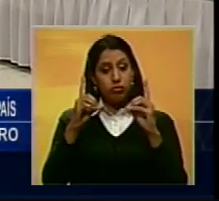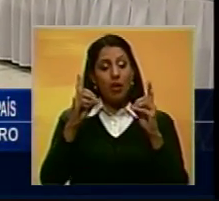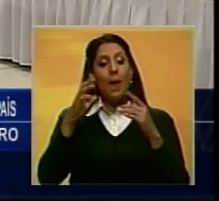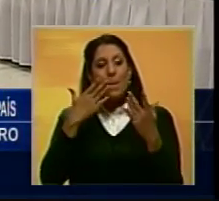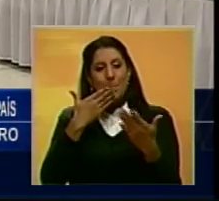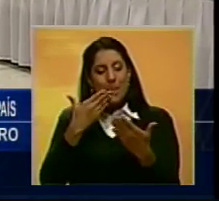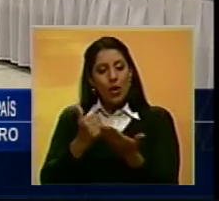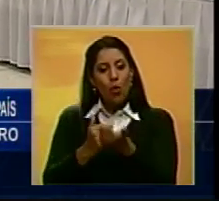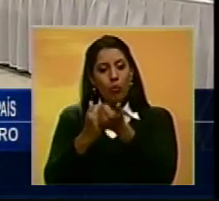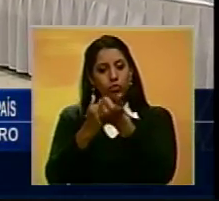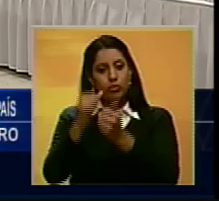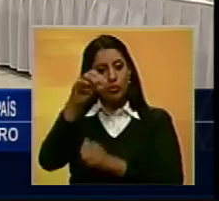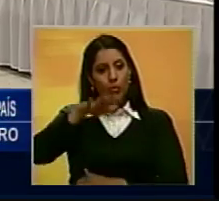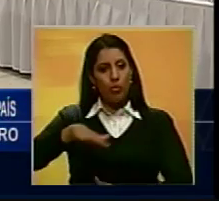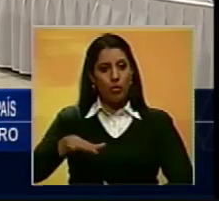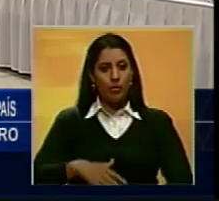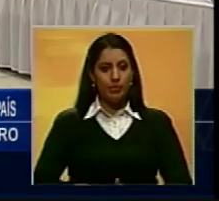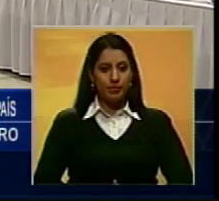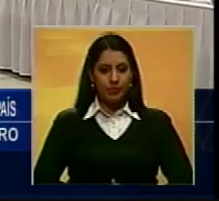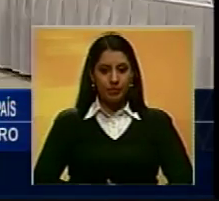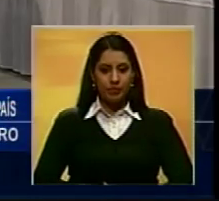para favorecer al pueblo.